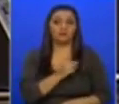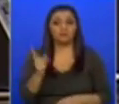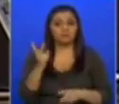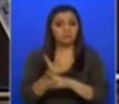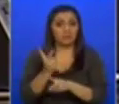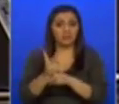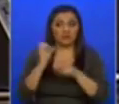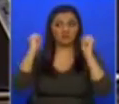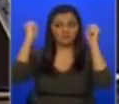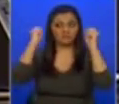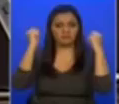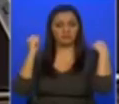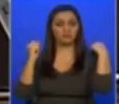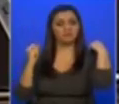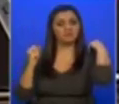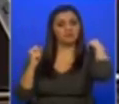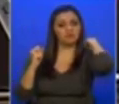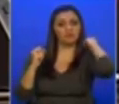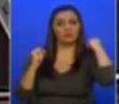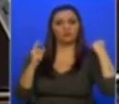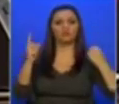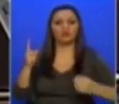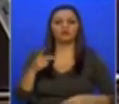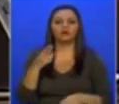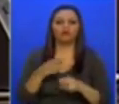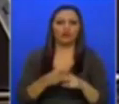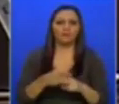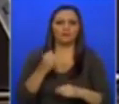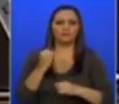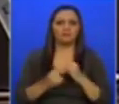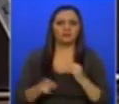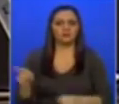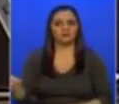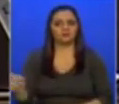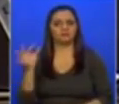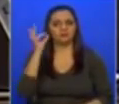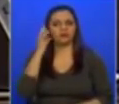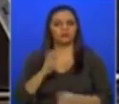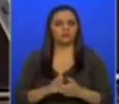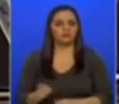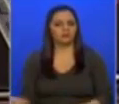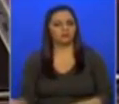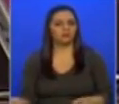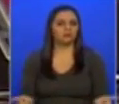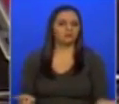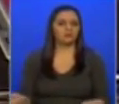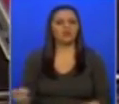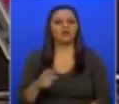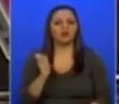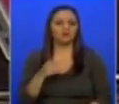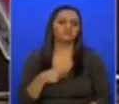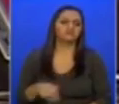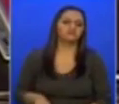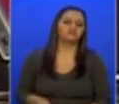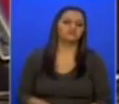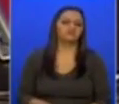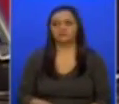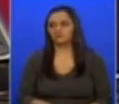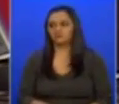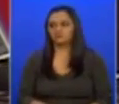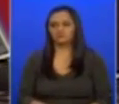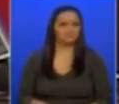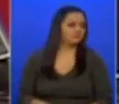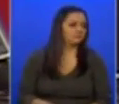advirtió con nombre, apellido y cuando pasamos señaló, esta es la mujer que va a hacer escándalo y efectivamente trató de hacerlo. Ya vamos a ver, tenemos un